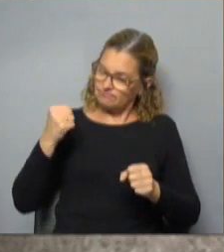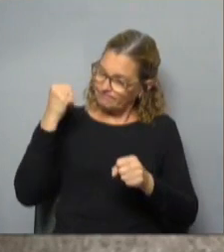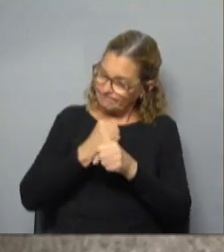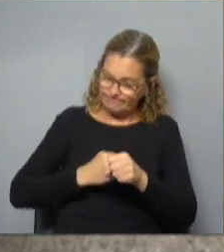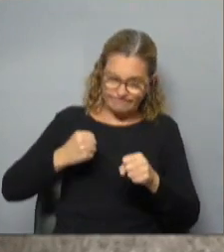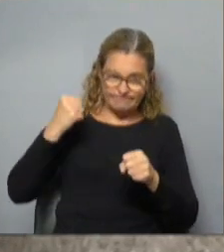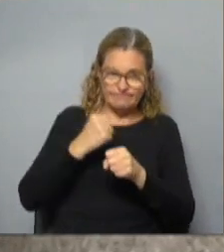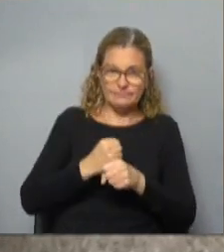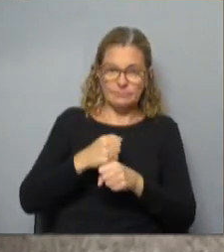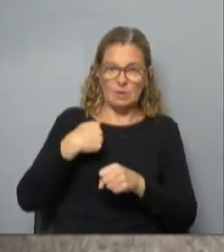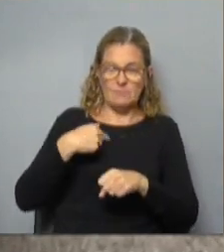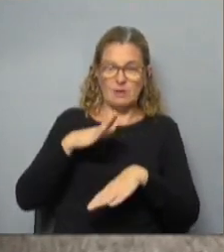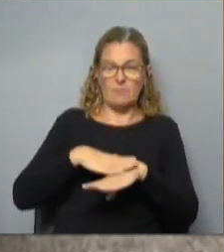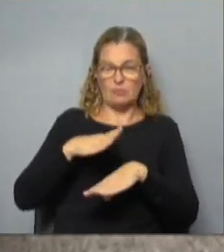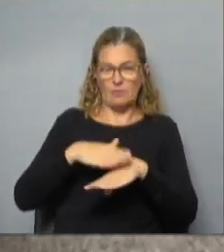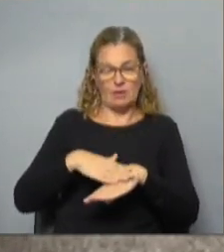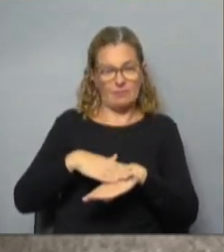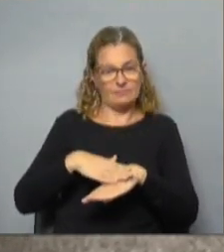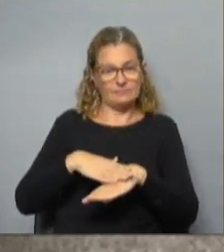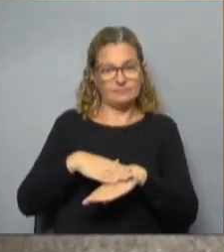cumplir con mi responsabilidad